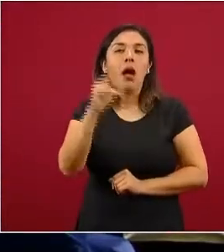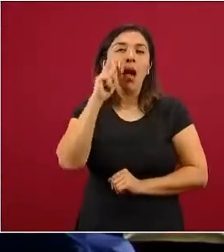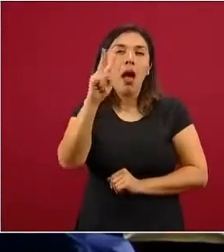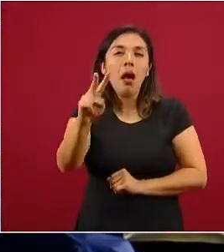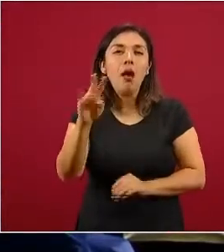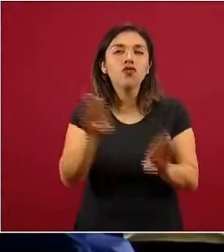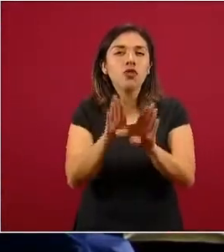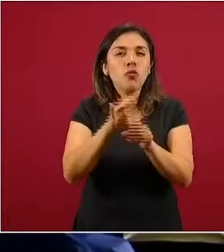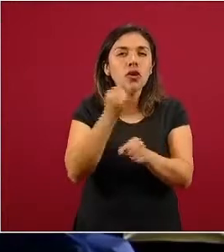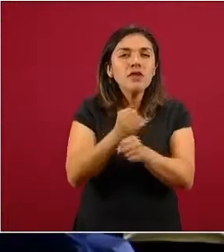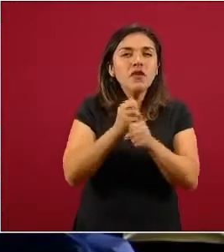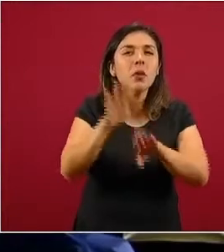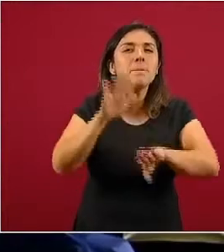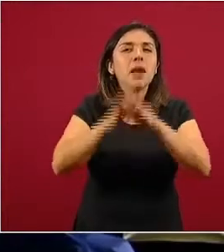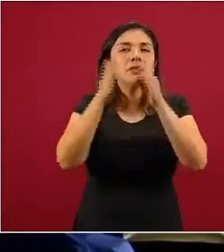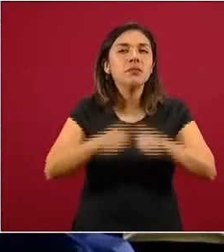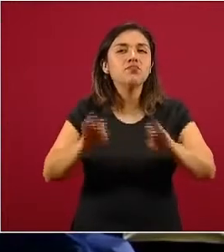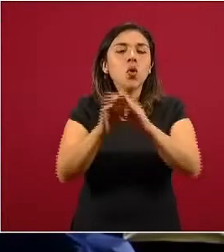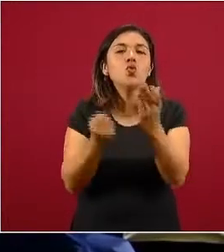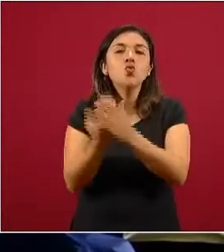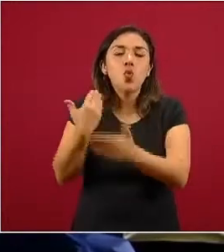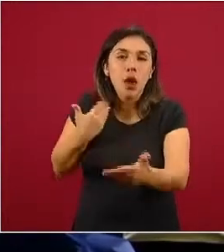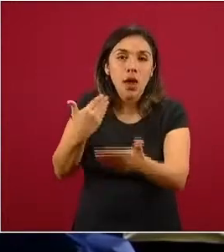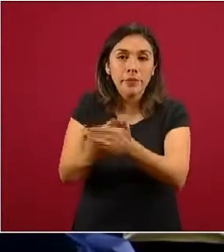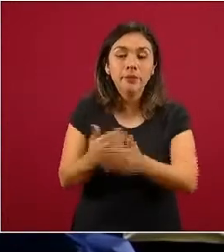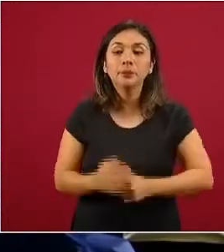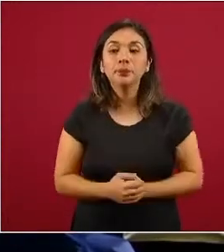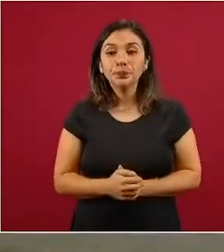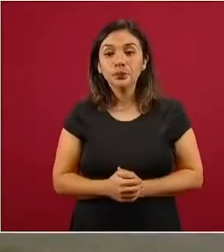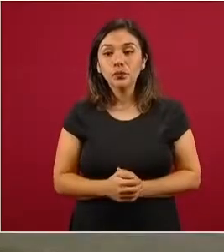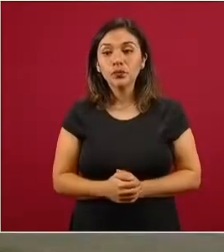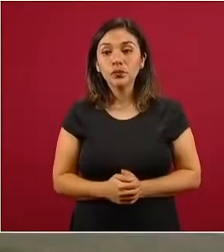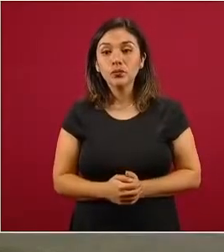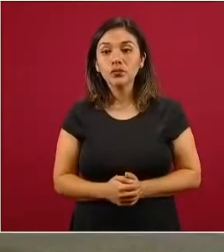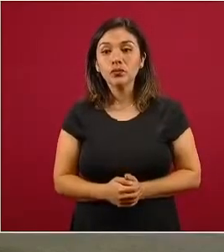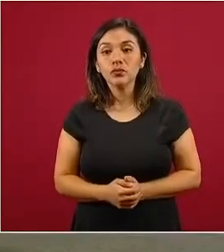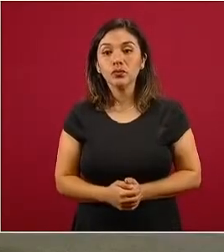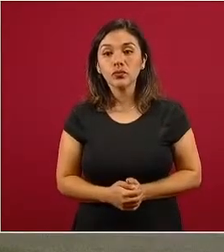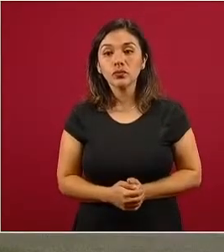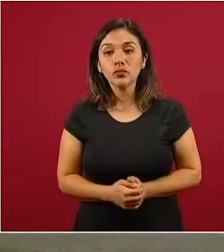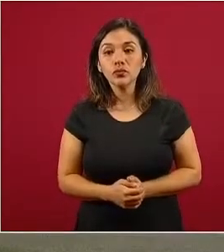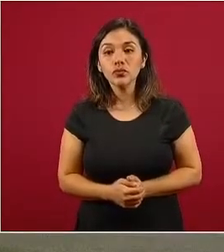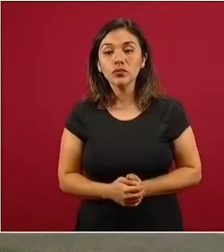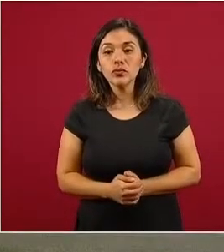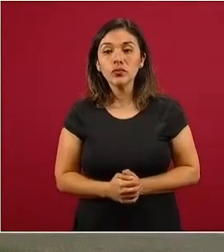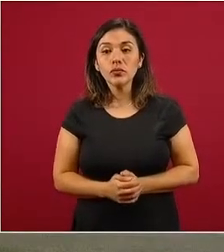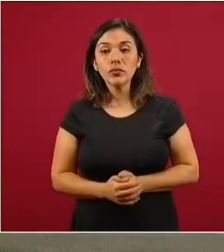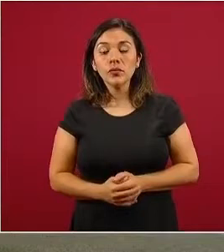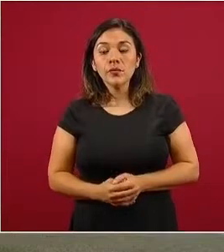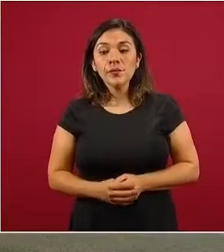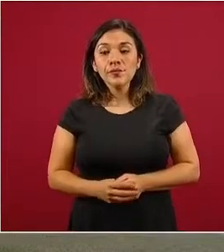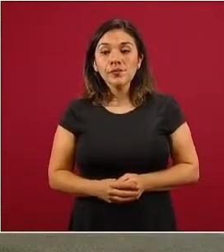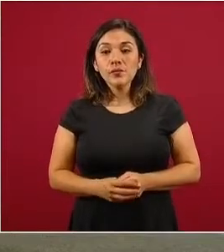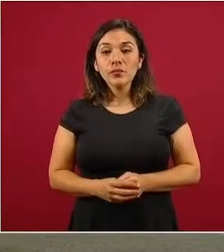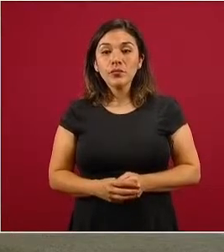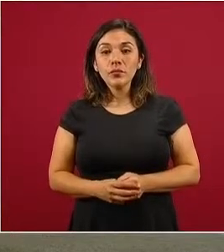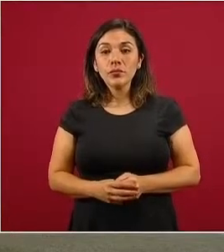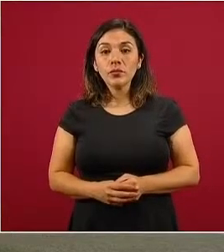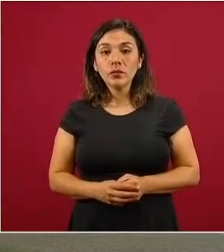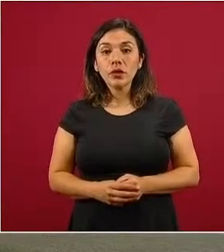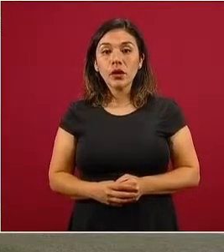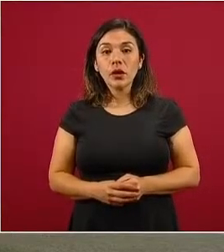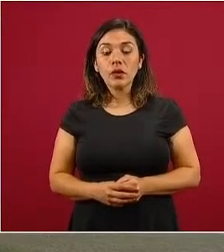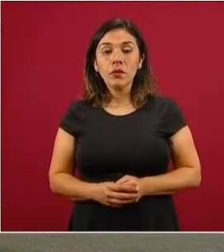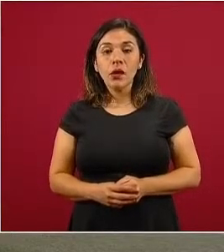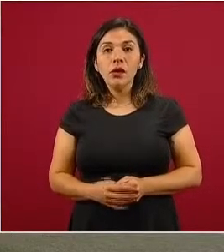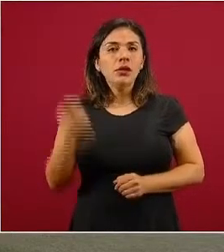una base del 2019 que nos permite también compararlo con el INEGI, y tenemos cada semana nos dan, y